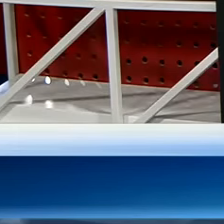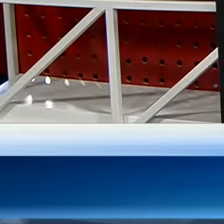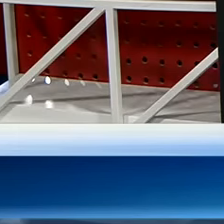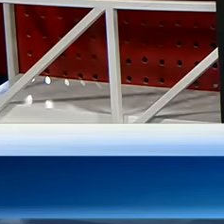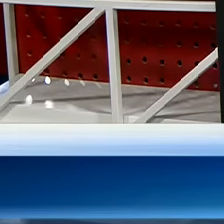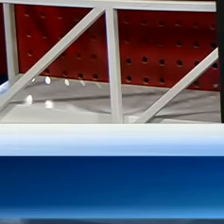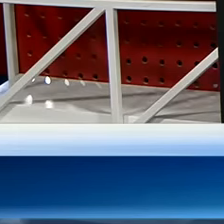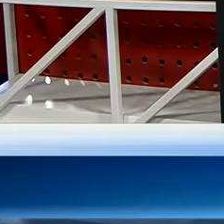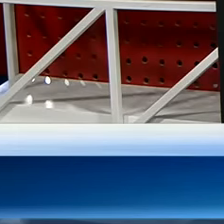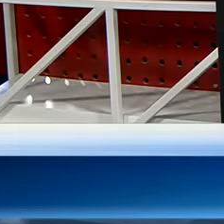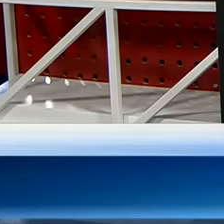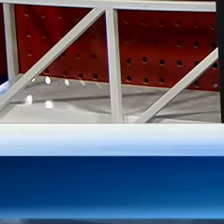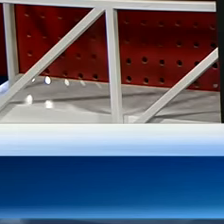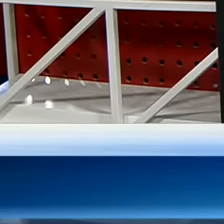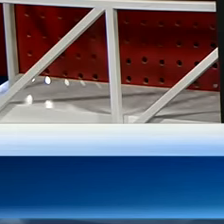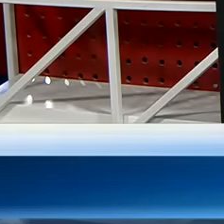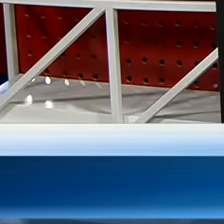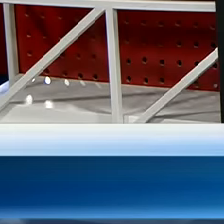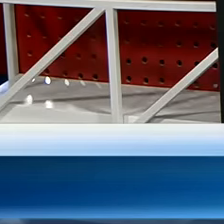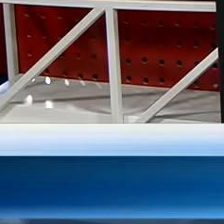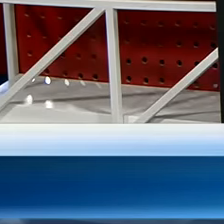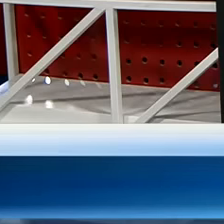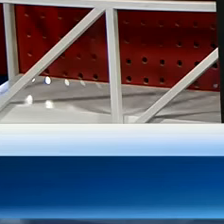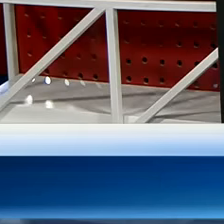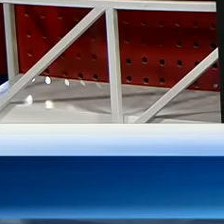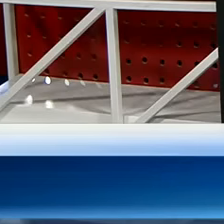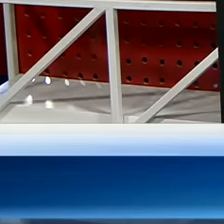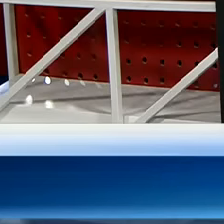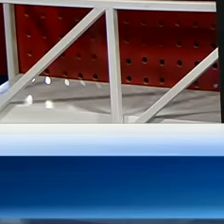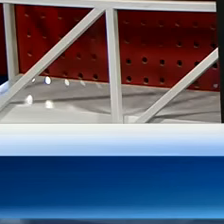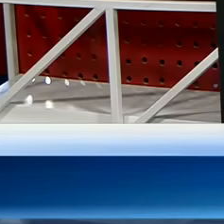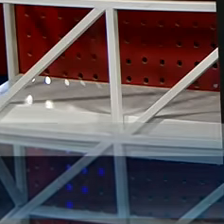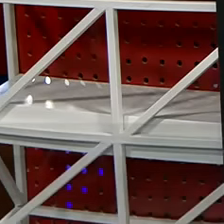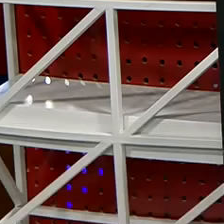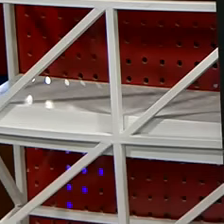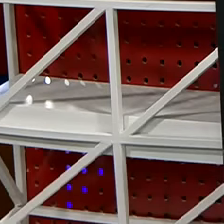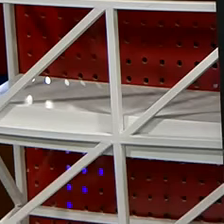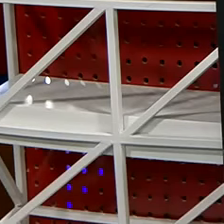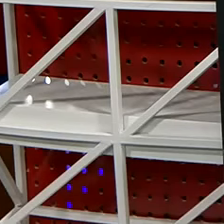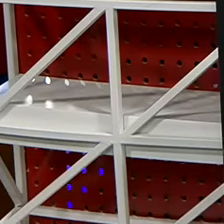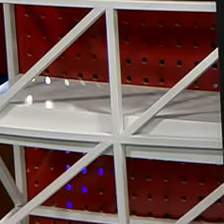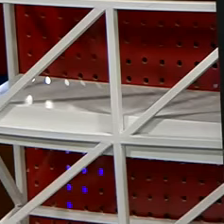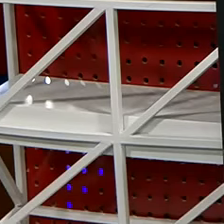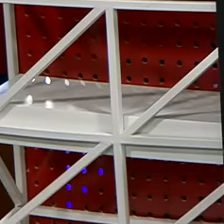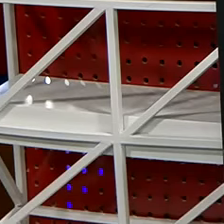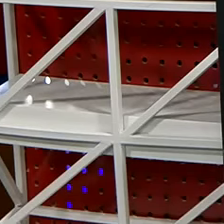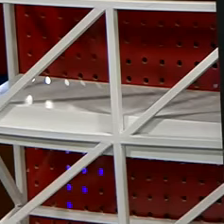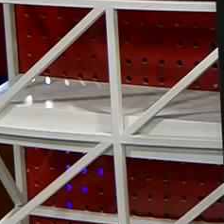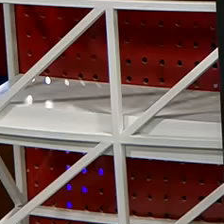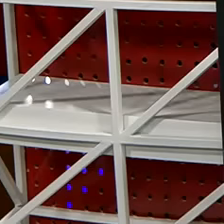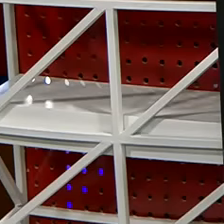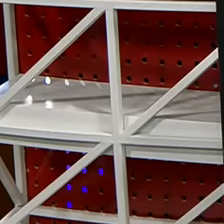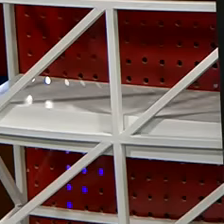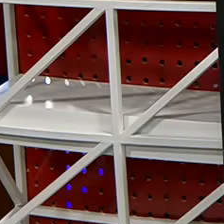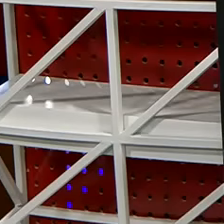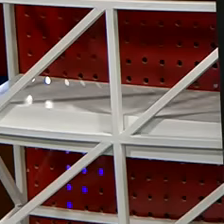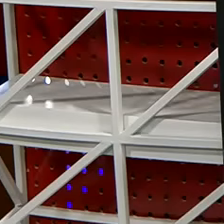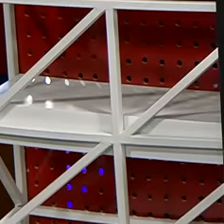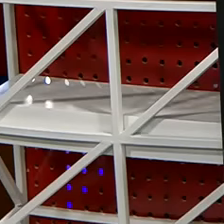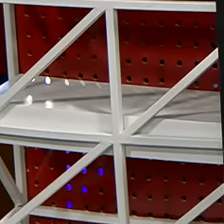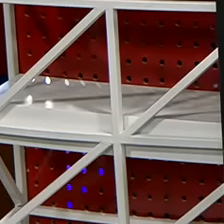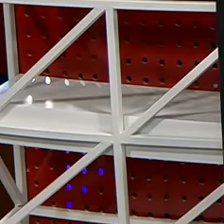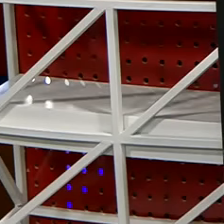provincialización. Están festejando, por supuesto, nuestra provincia también, ya con la elección de su reina y con varios actos que se realizaron ayer y se realizarán el día de